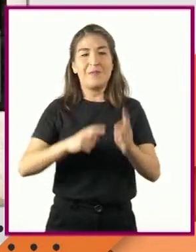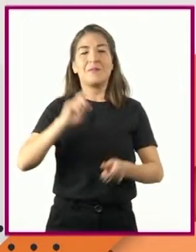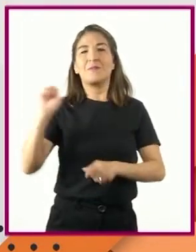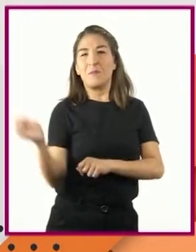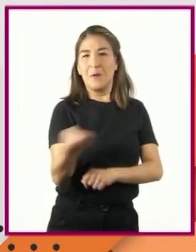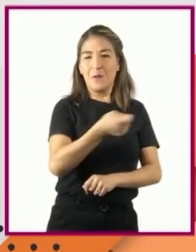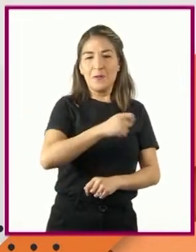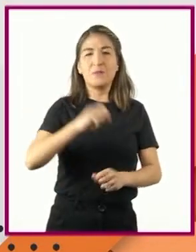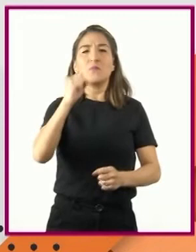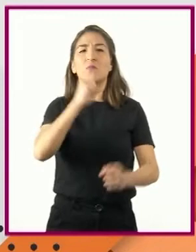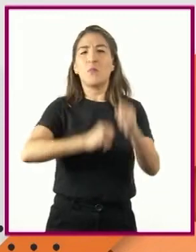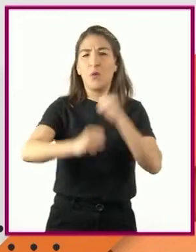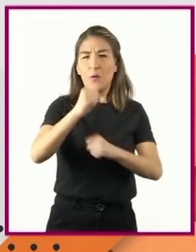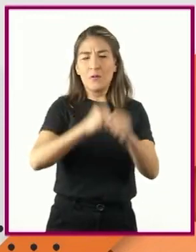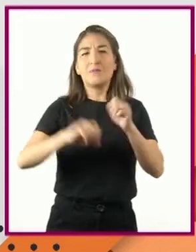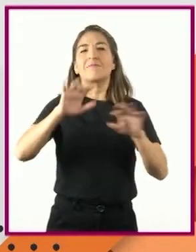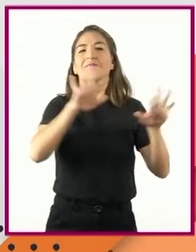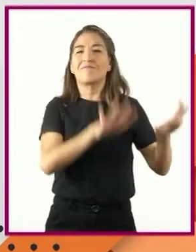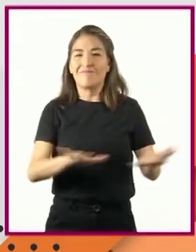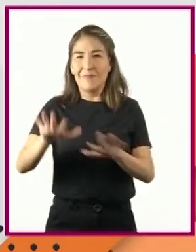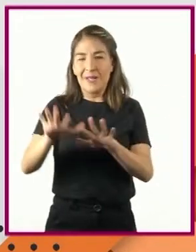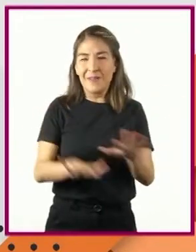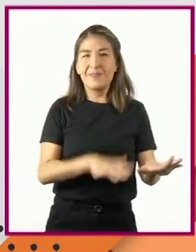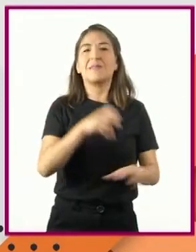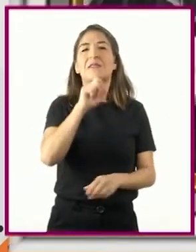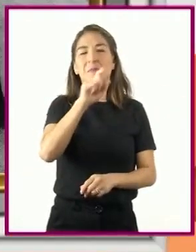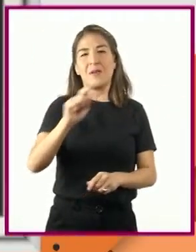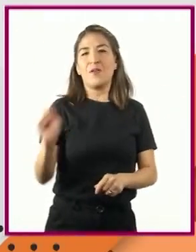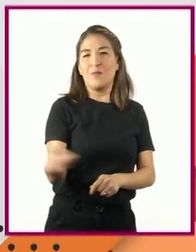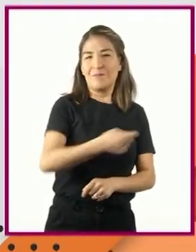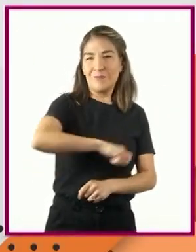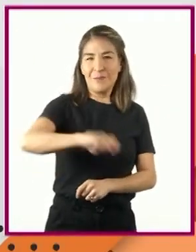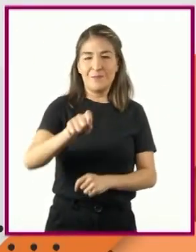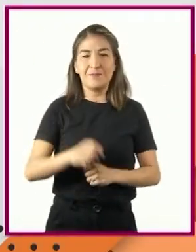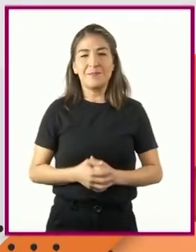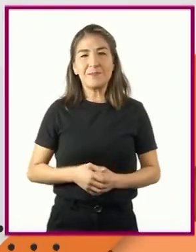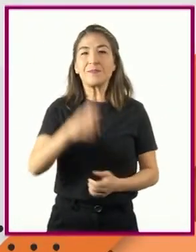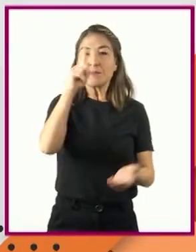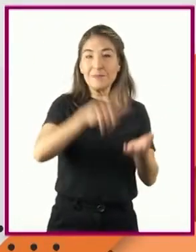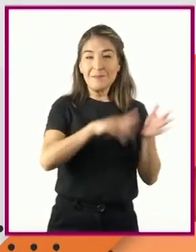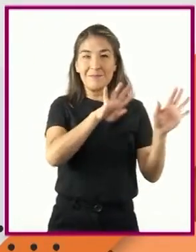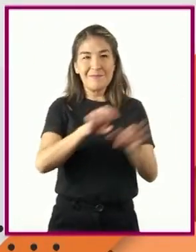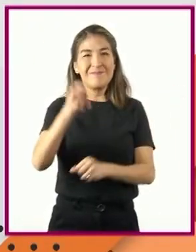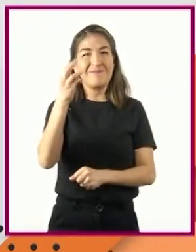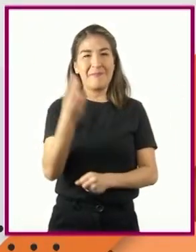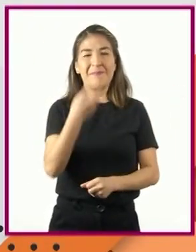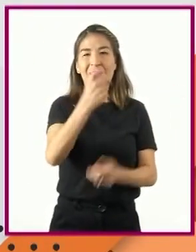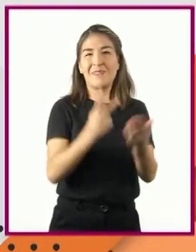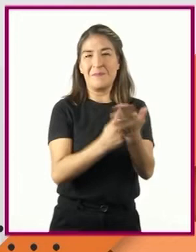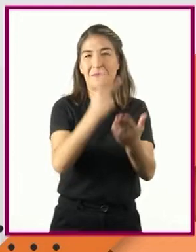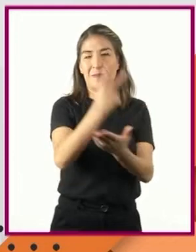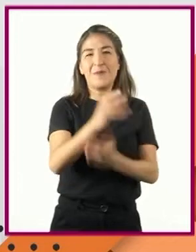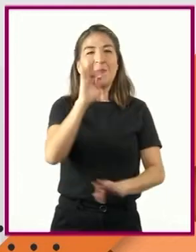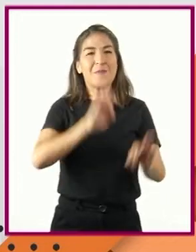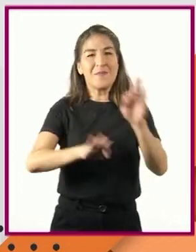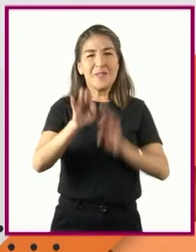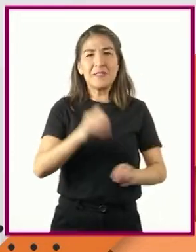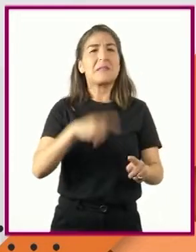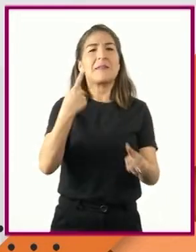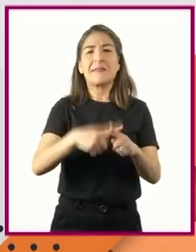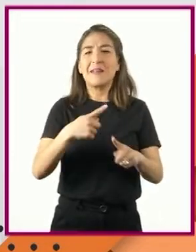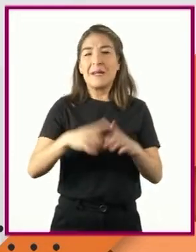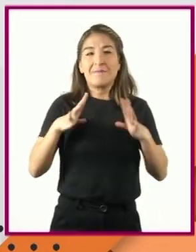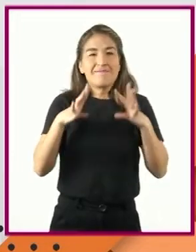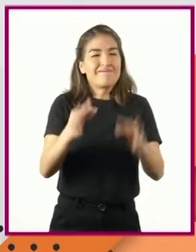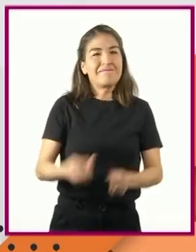box, el patinaje y el golf. En 1903, el Premio Nobel de Física se otorgaba por